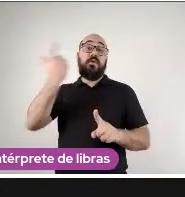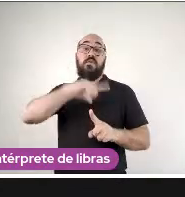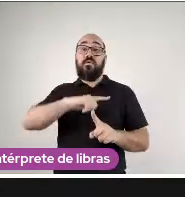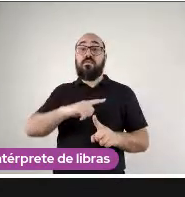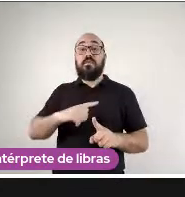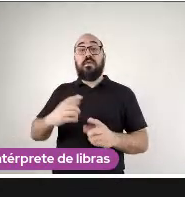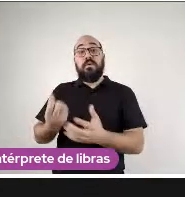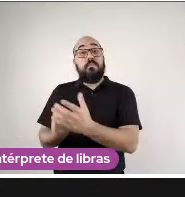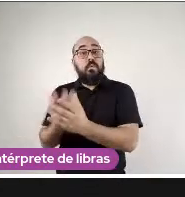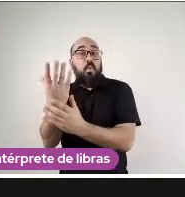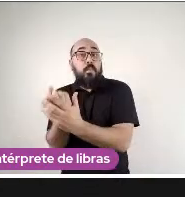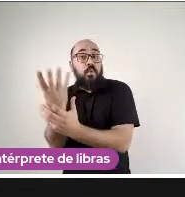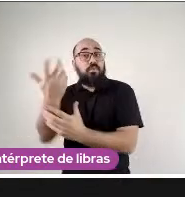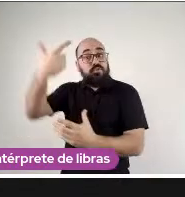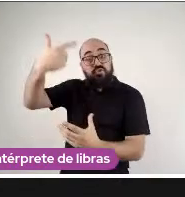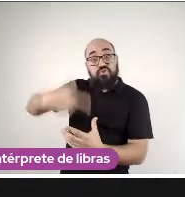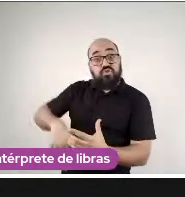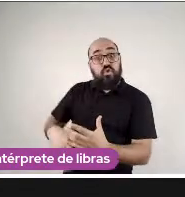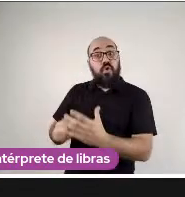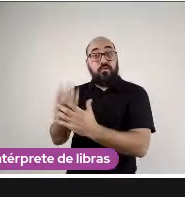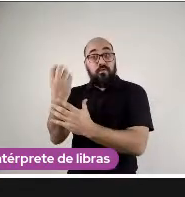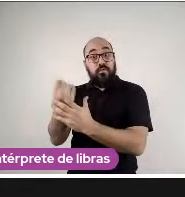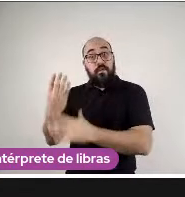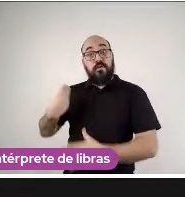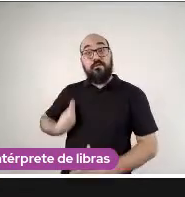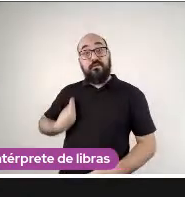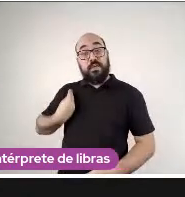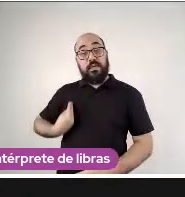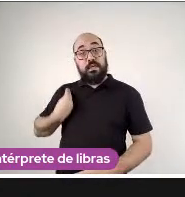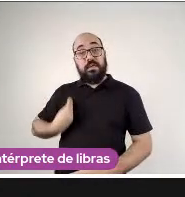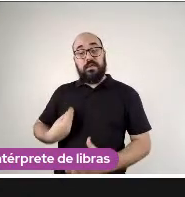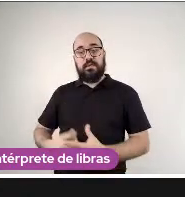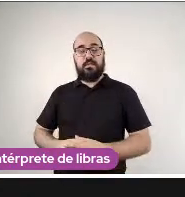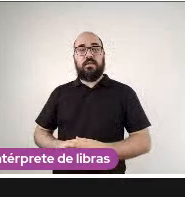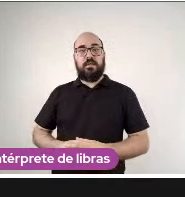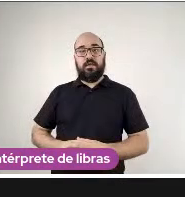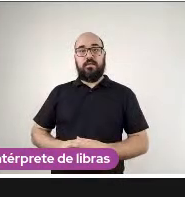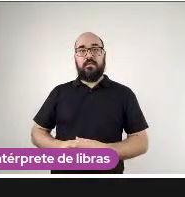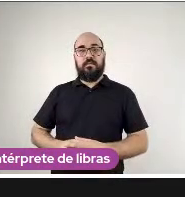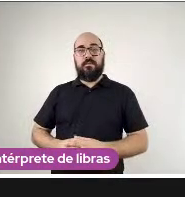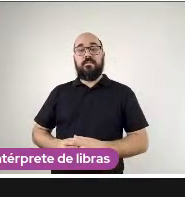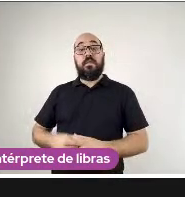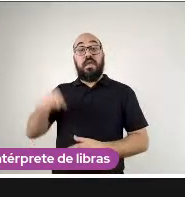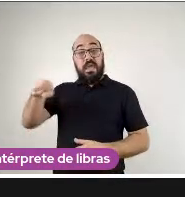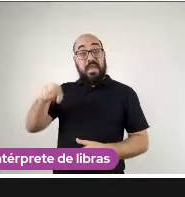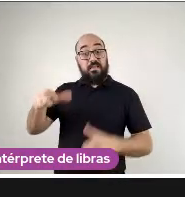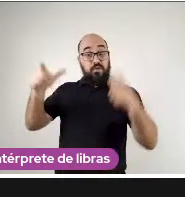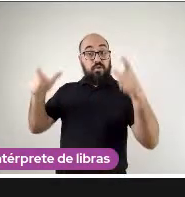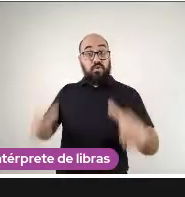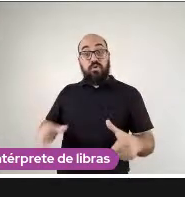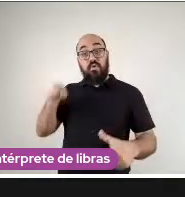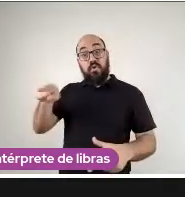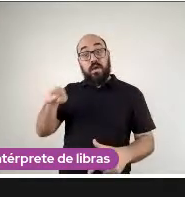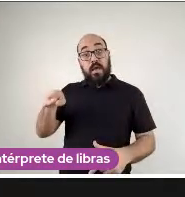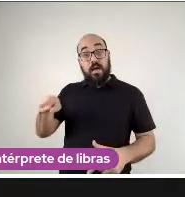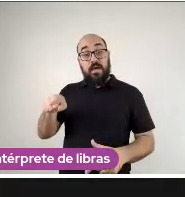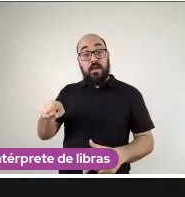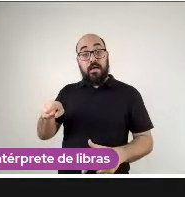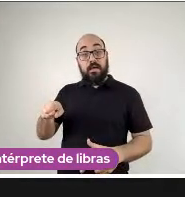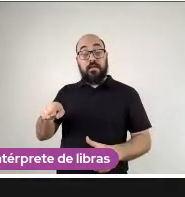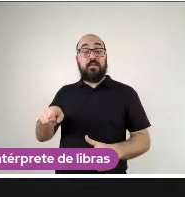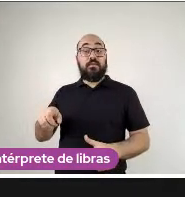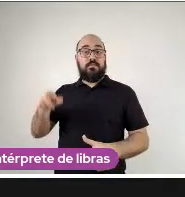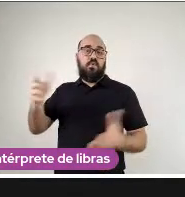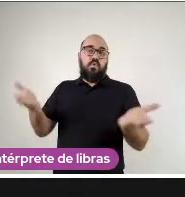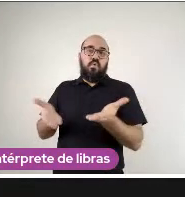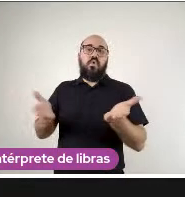estas praderas es muy lento y llevan miles de años el poder tener la extensión que actualmente hay. Otro